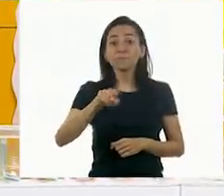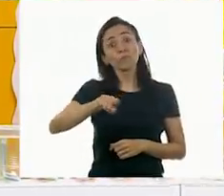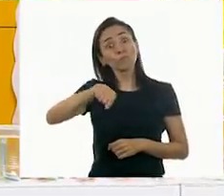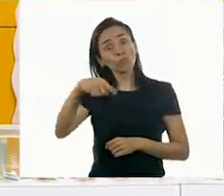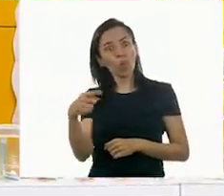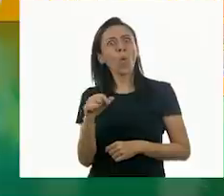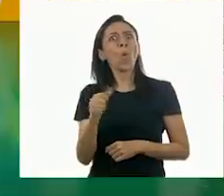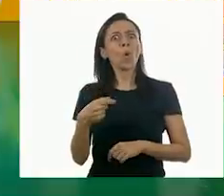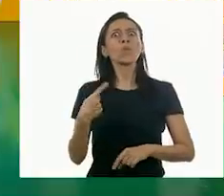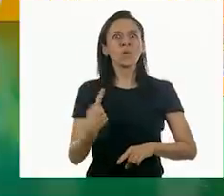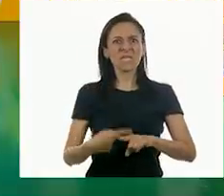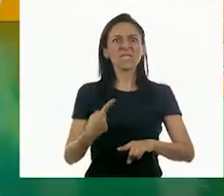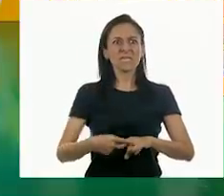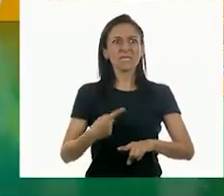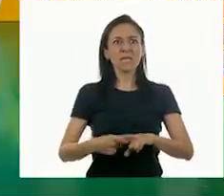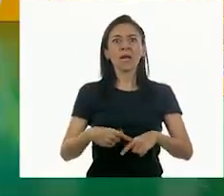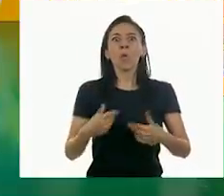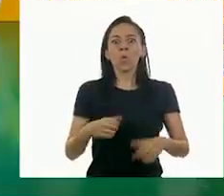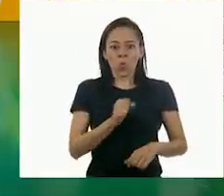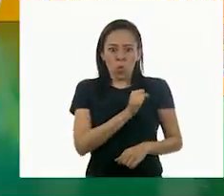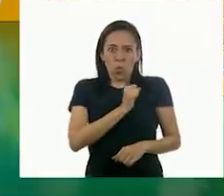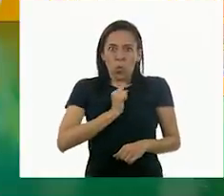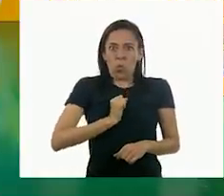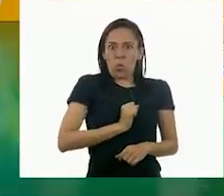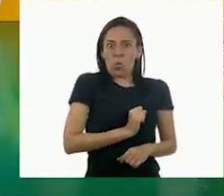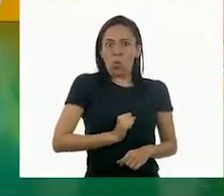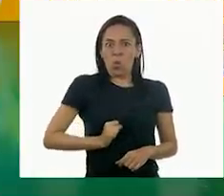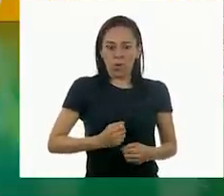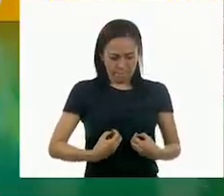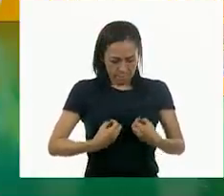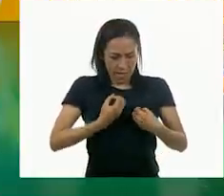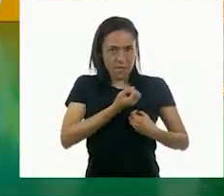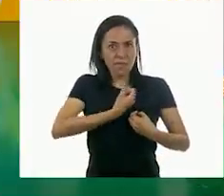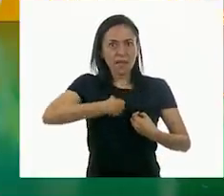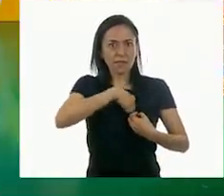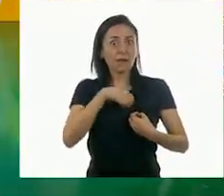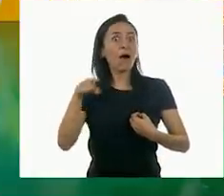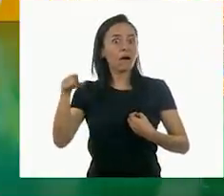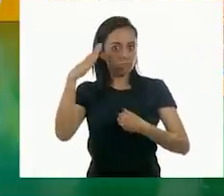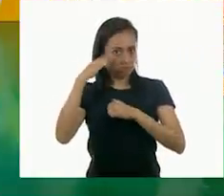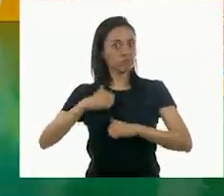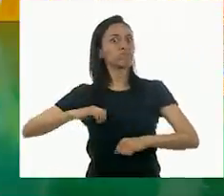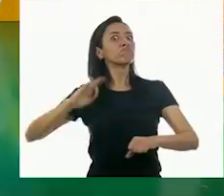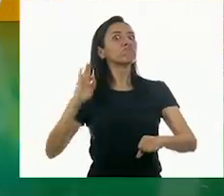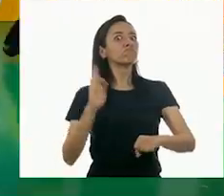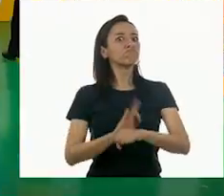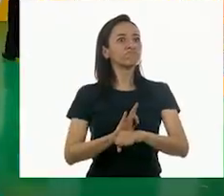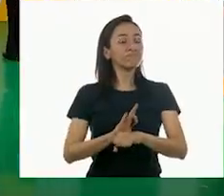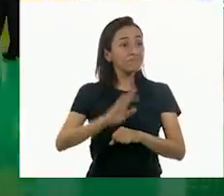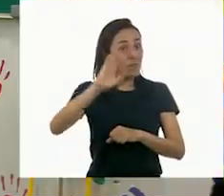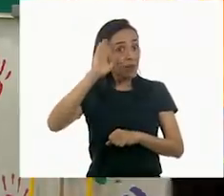la defensora de la vida saludable. ¿Cómo están? Bienvenidas. Qué gusto verlas otra vez por acá.